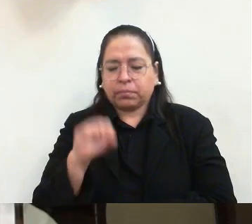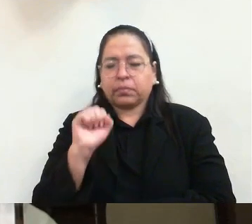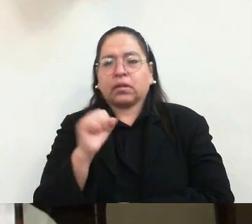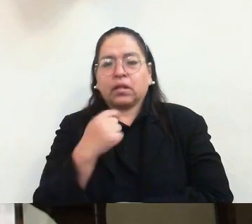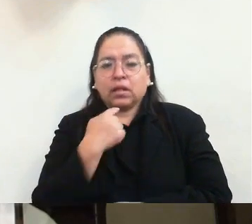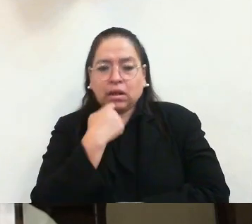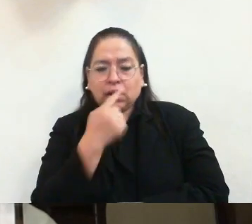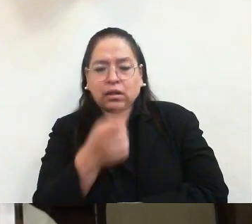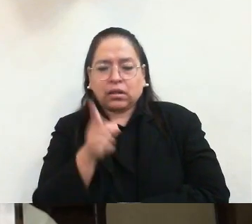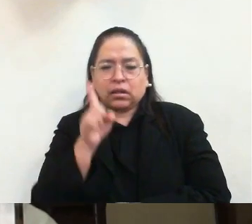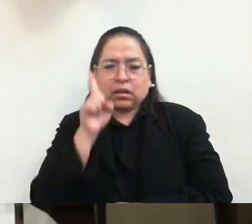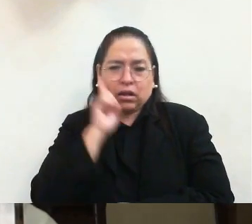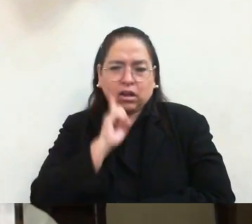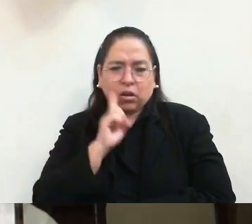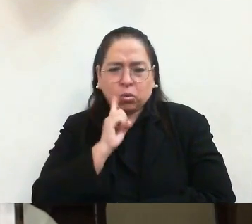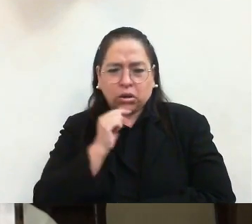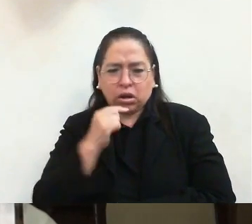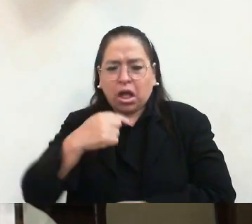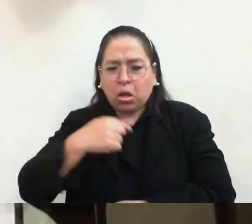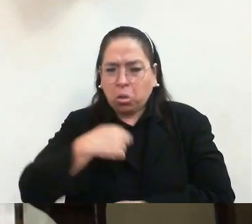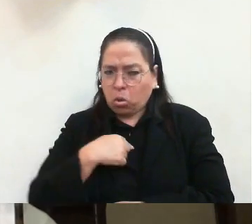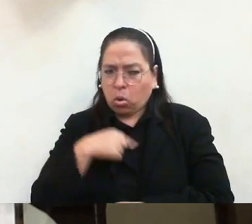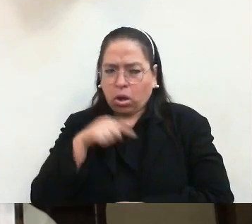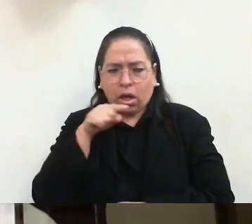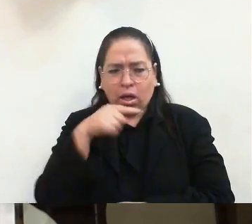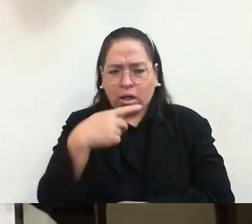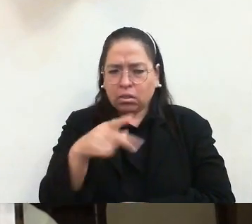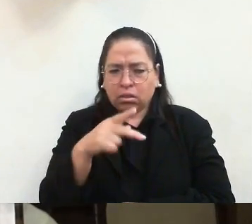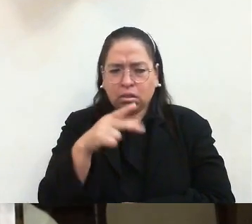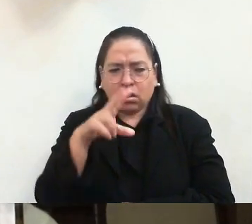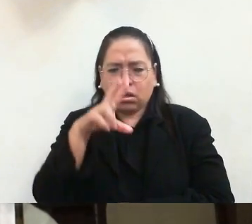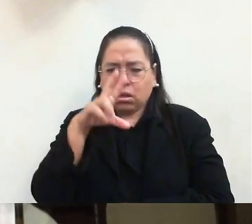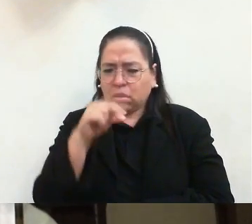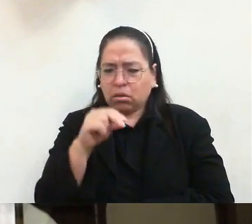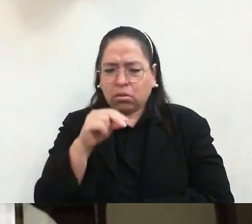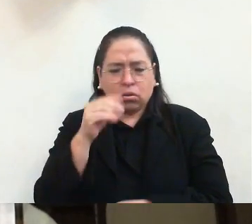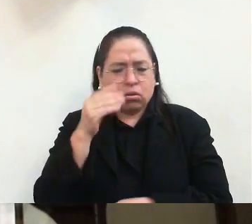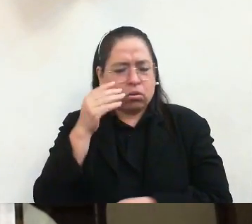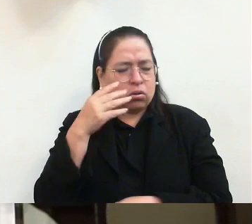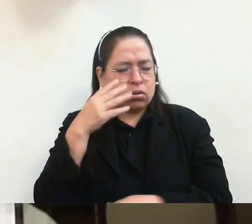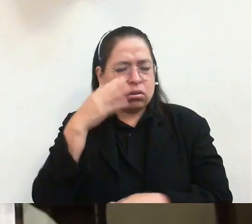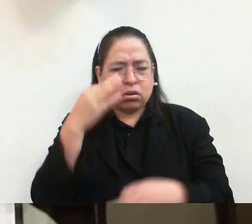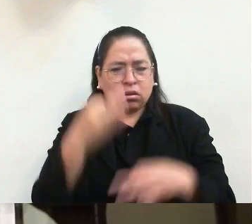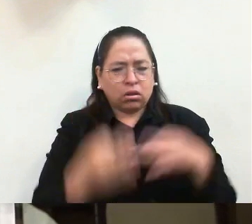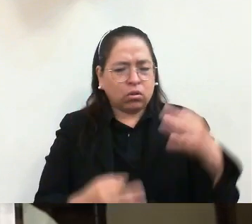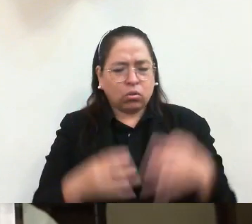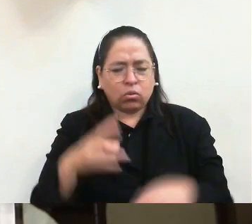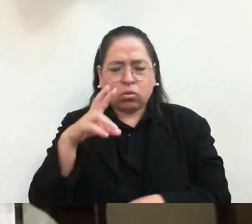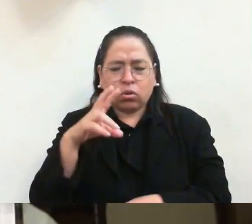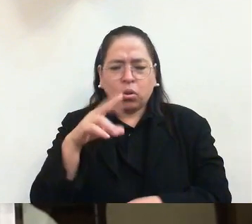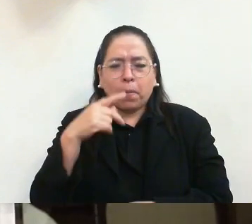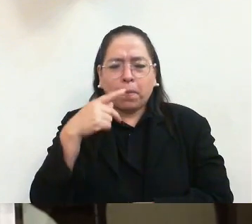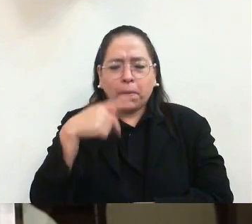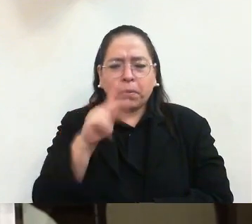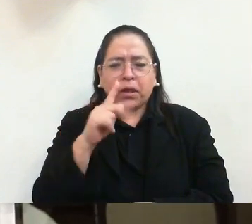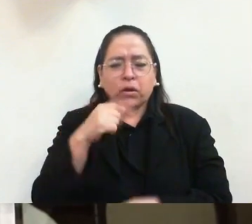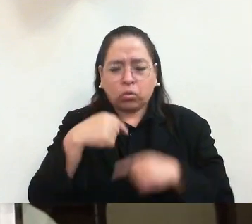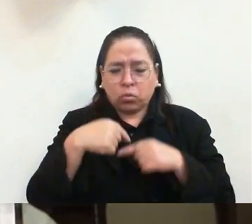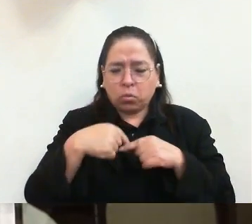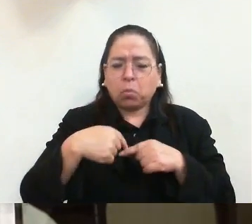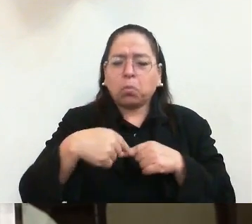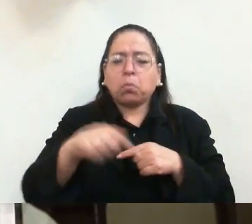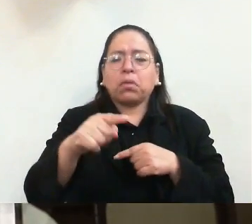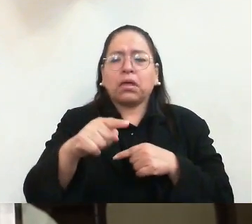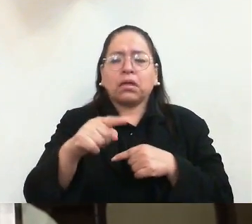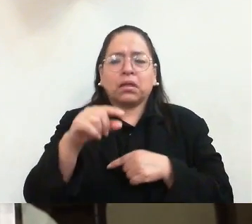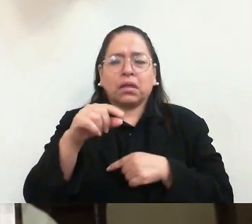condeno vete y no vuelvas a pecar cambia